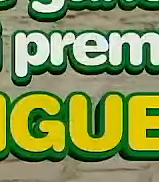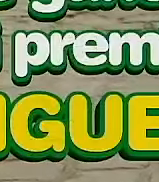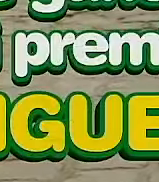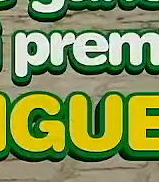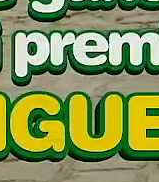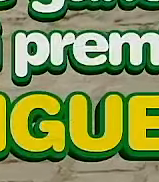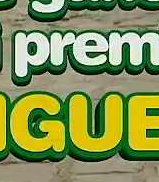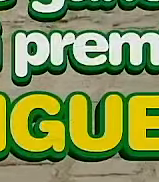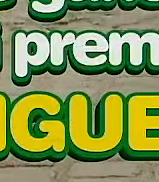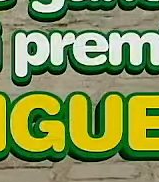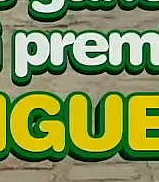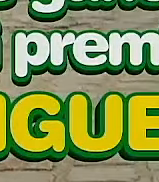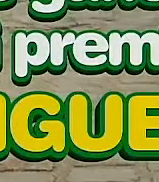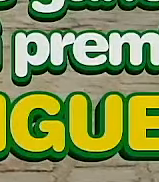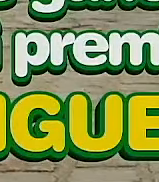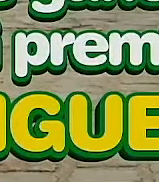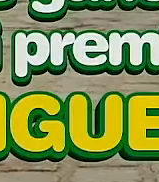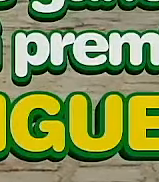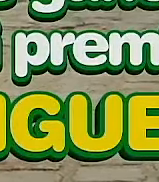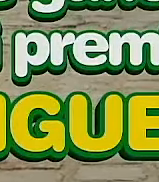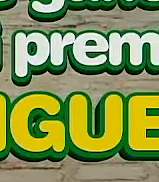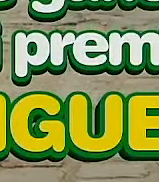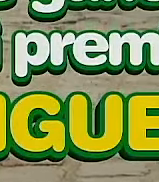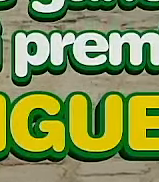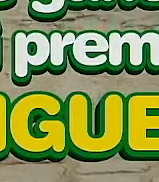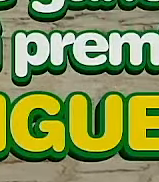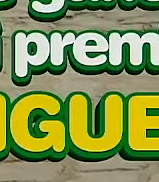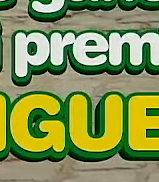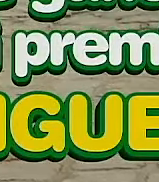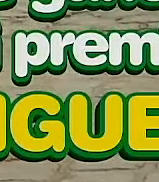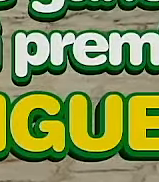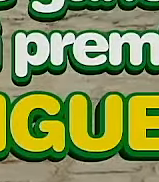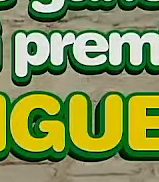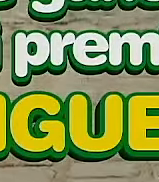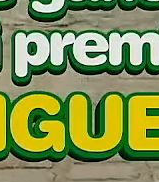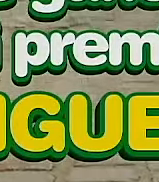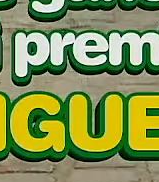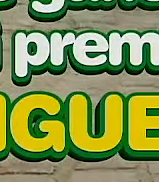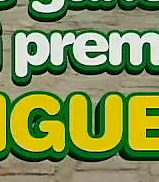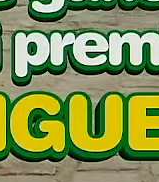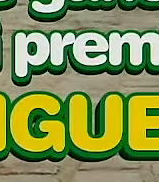¡Ay, qué bonito! Yo me gané la Loto. Nos vemos en el próximo sorteo.